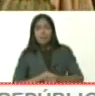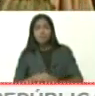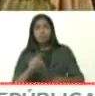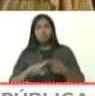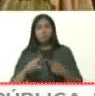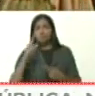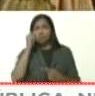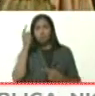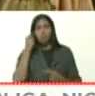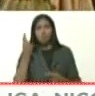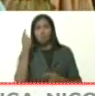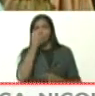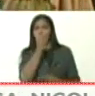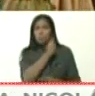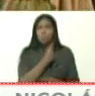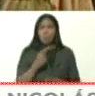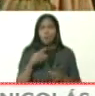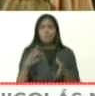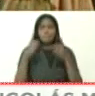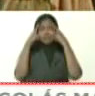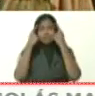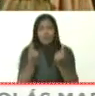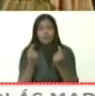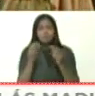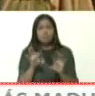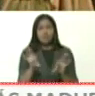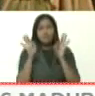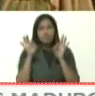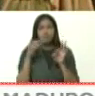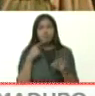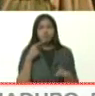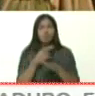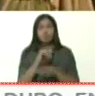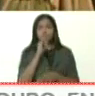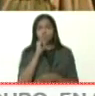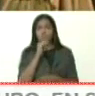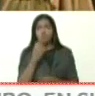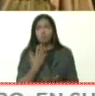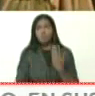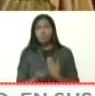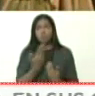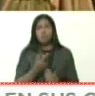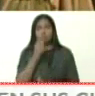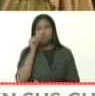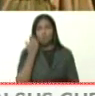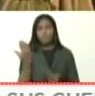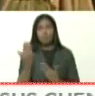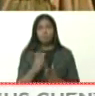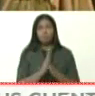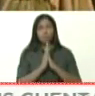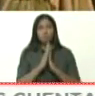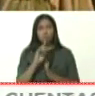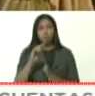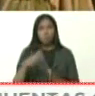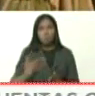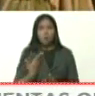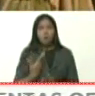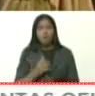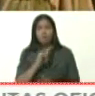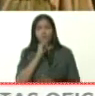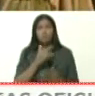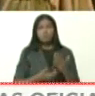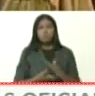médicas, de los oftalmólogos, de los especialistas. Yo por eso anuncio algo muy importante, doctor Carlos Alvarado, si usted pudiera ampliar estos